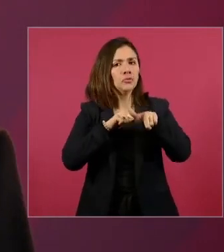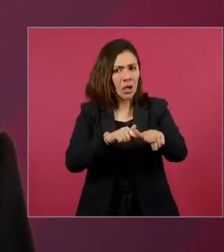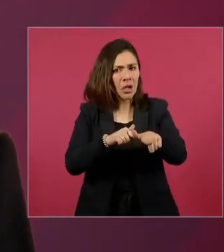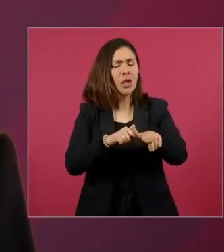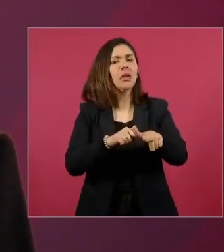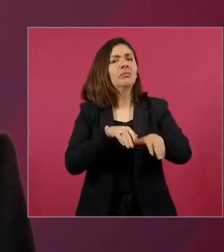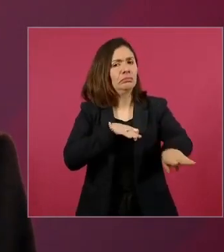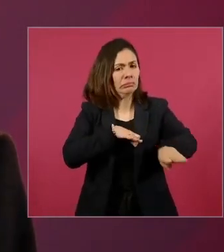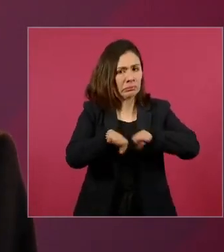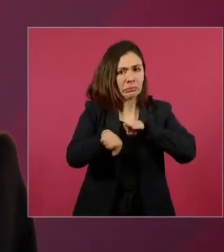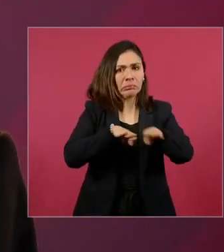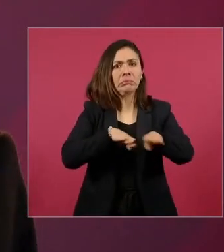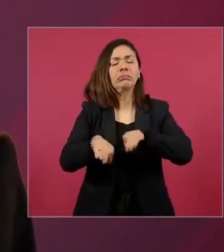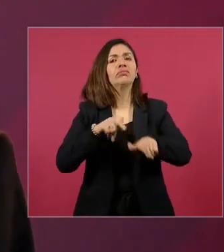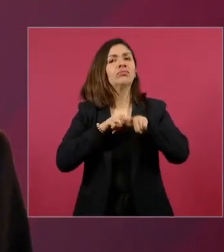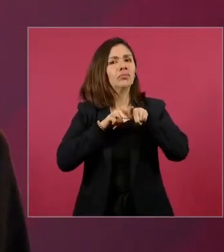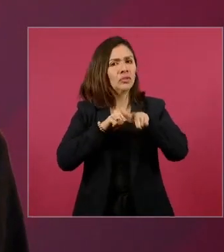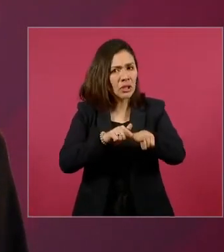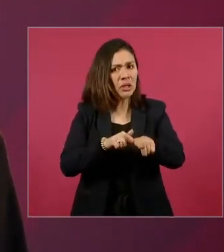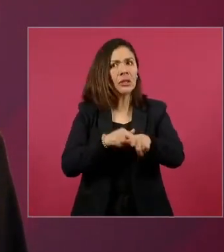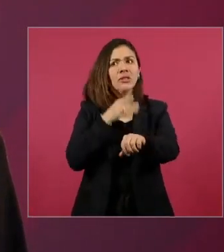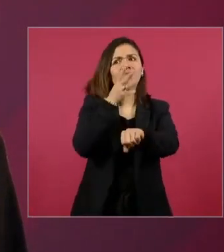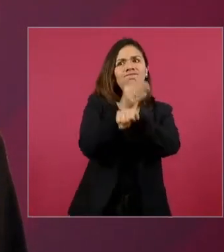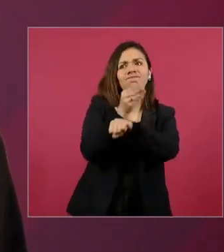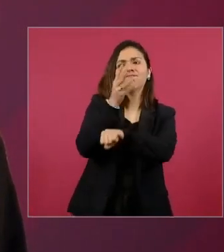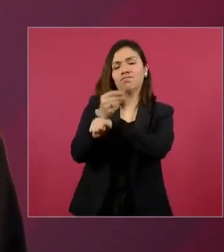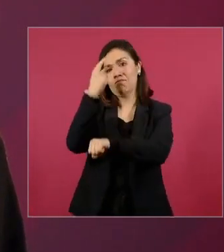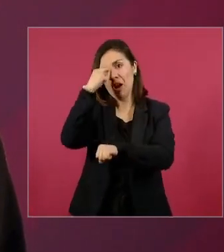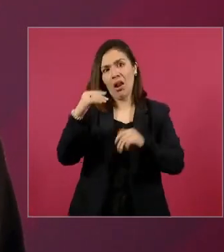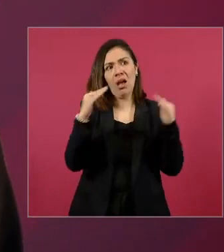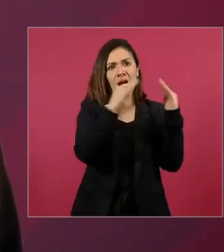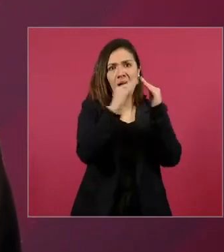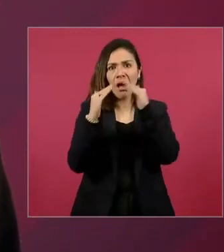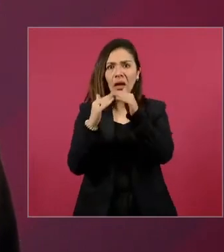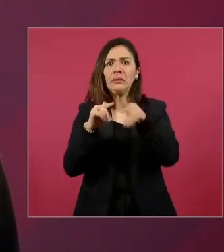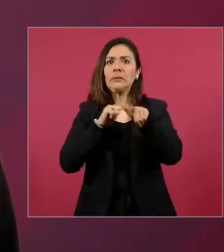participando, trabajando, rehabilitando sus hogares